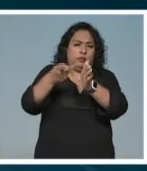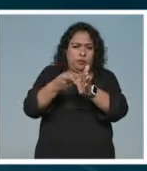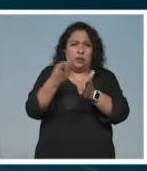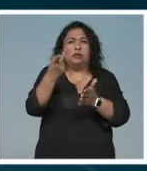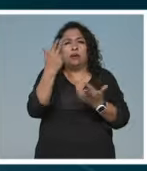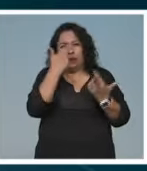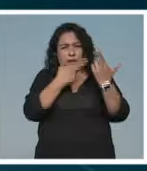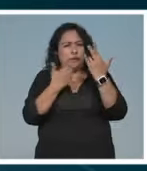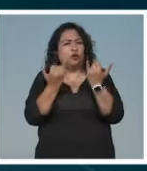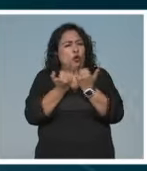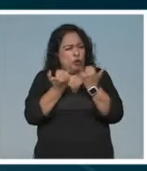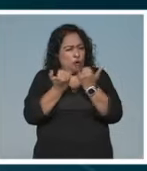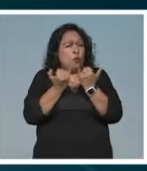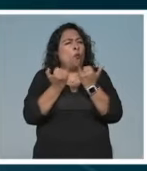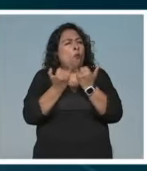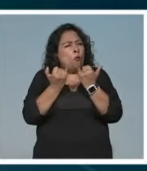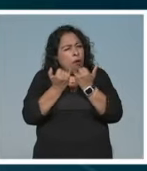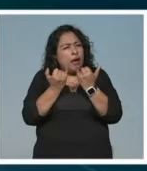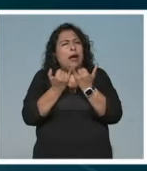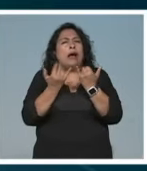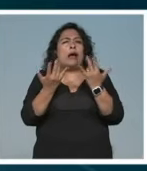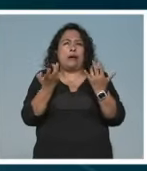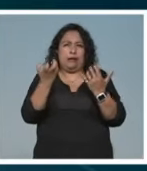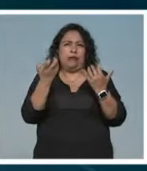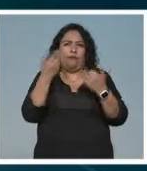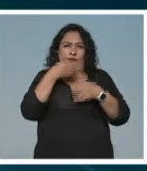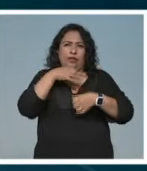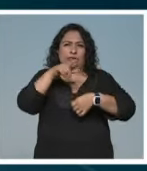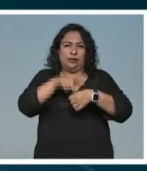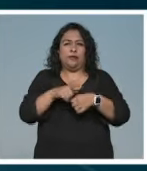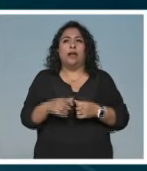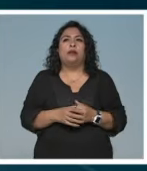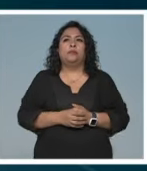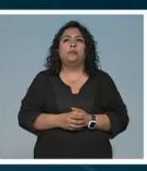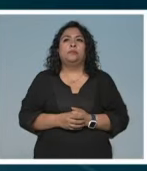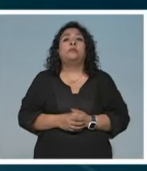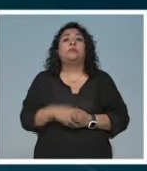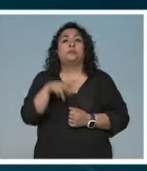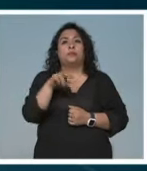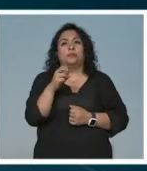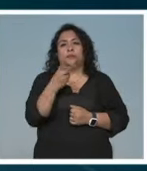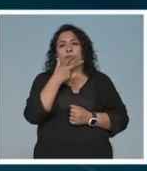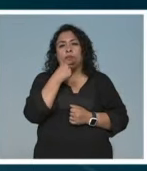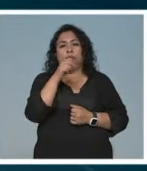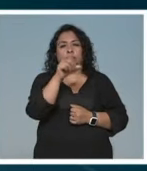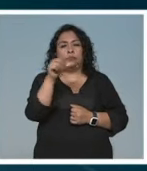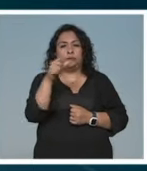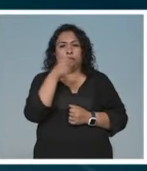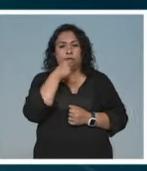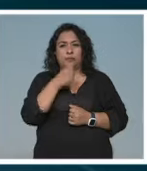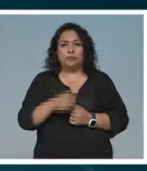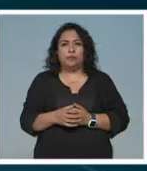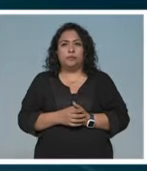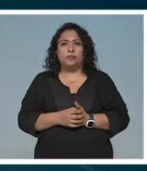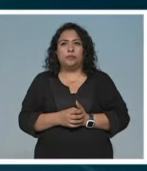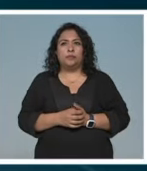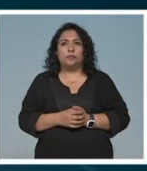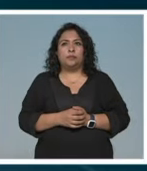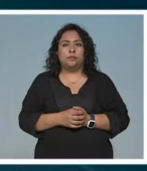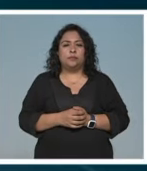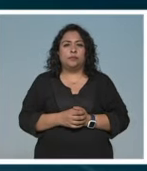una revisión también como de este festival. Noticias 22, Alberto Aranda.